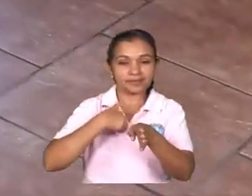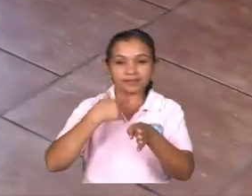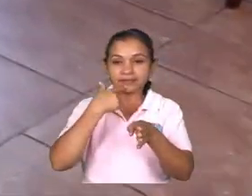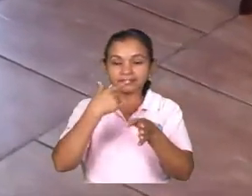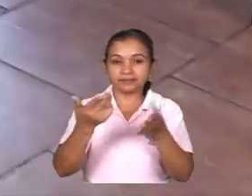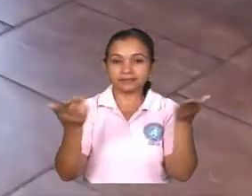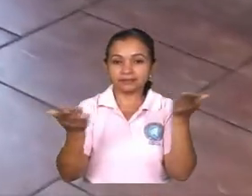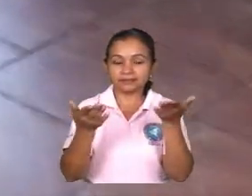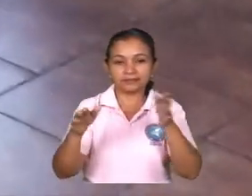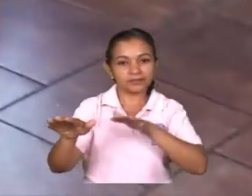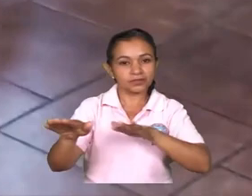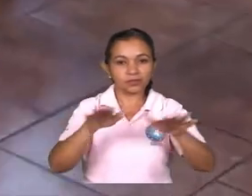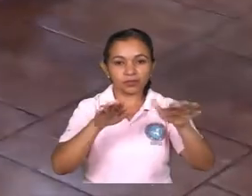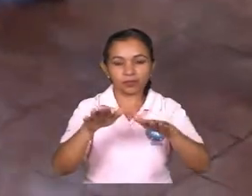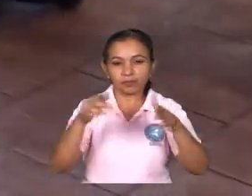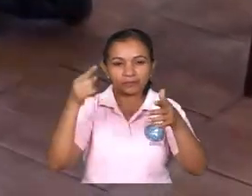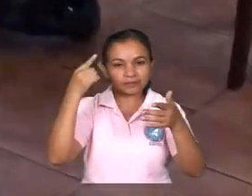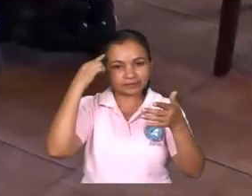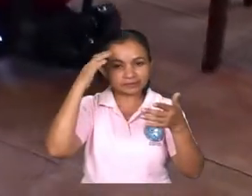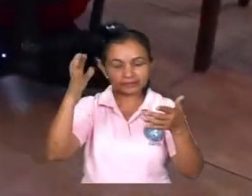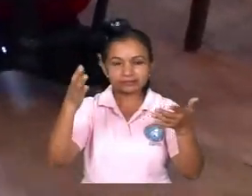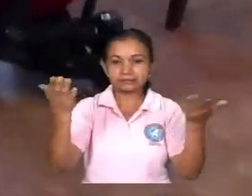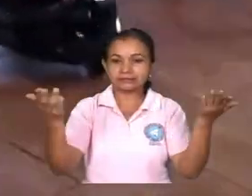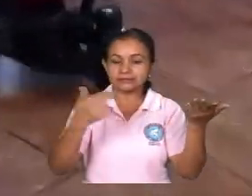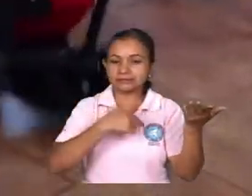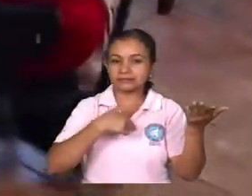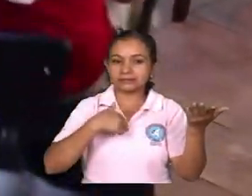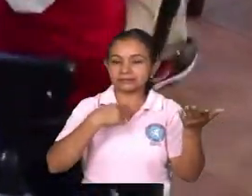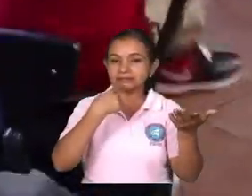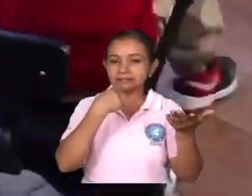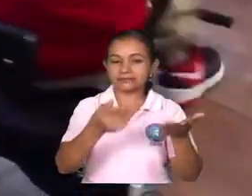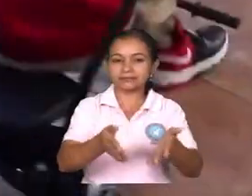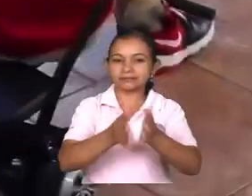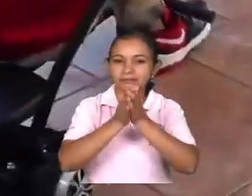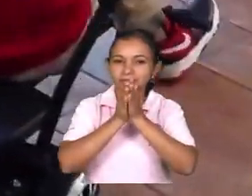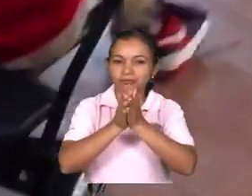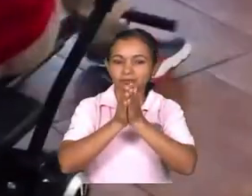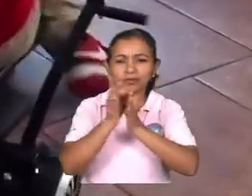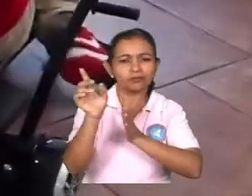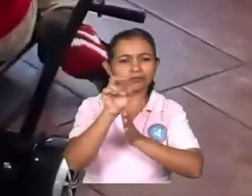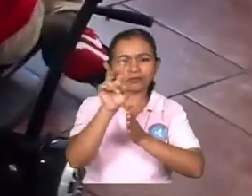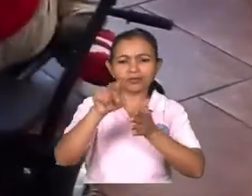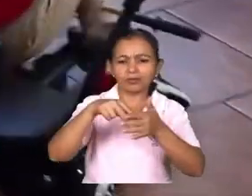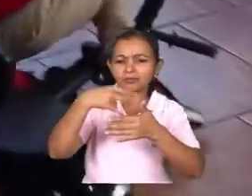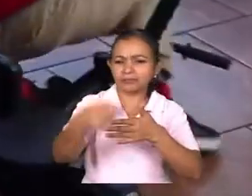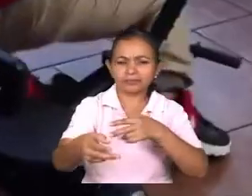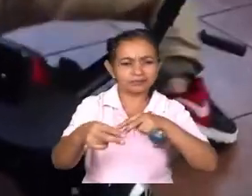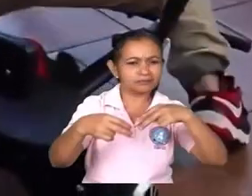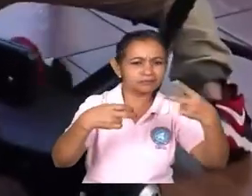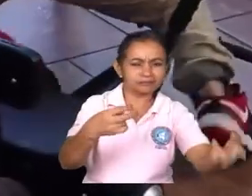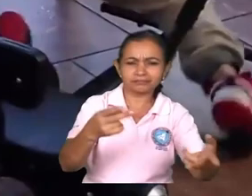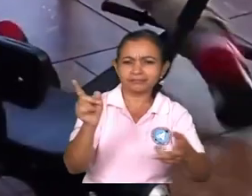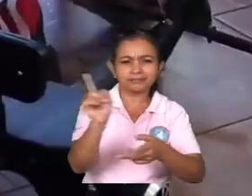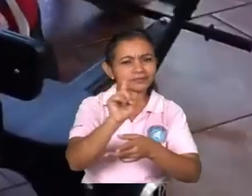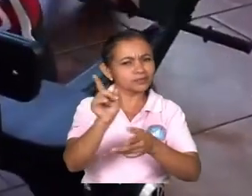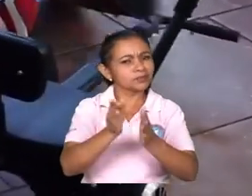oficial: "No puedo creer que tenga que decirlo, pero por favor no se lastimen con este desafío Bird